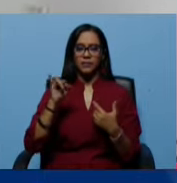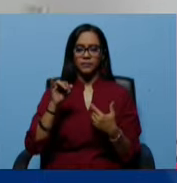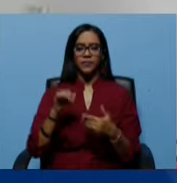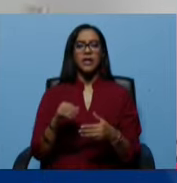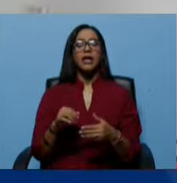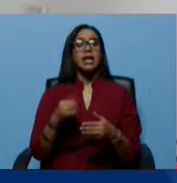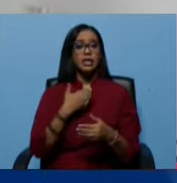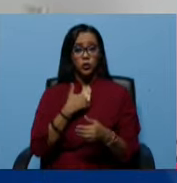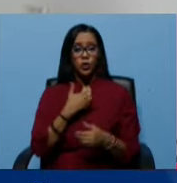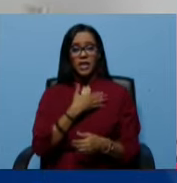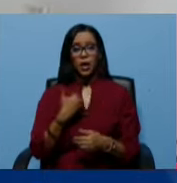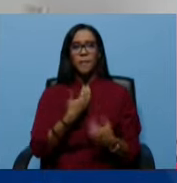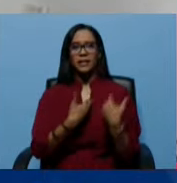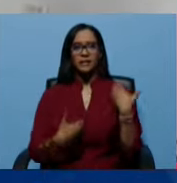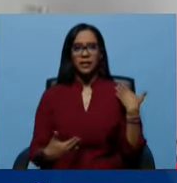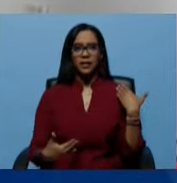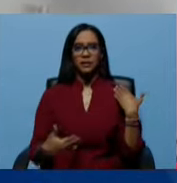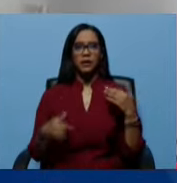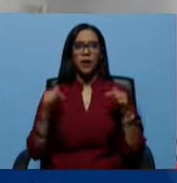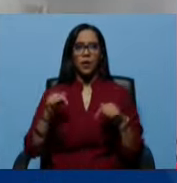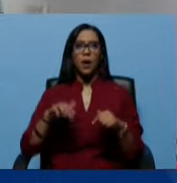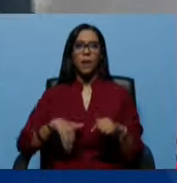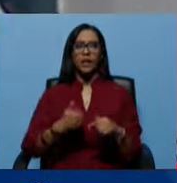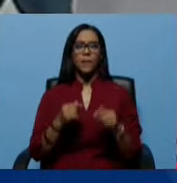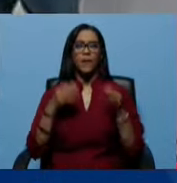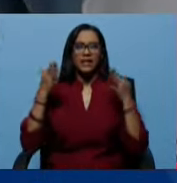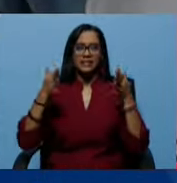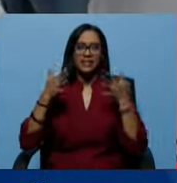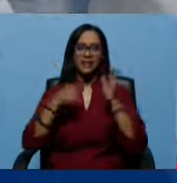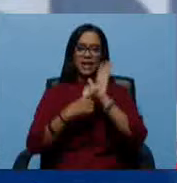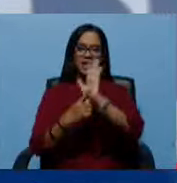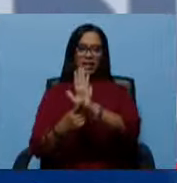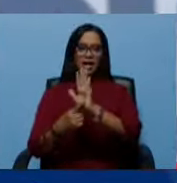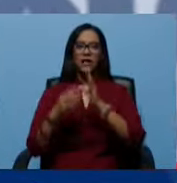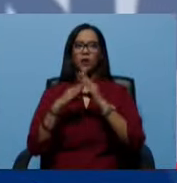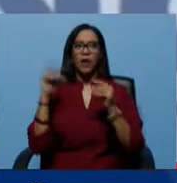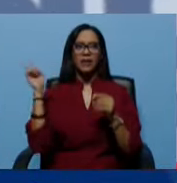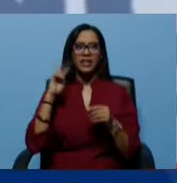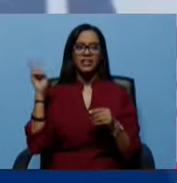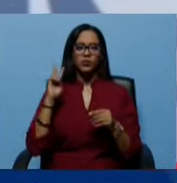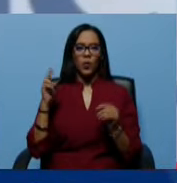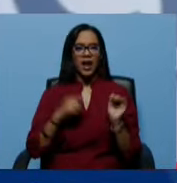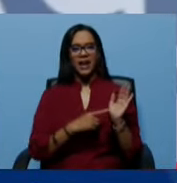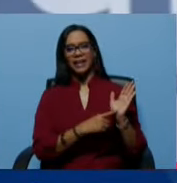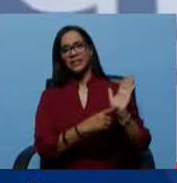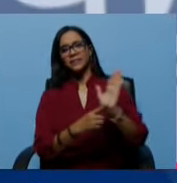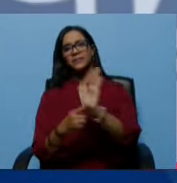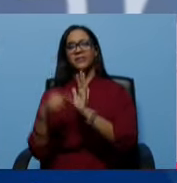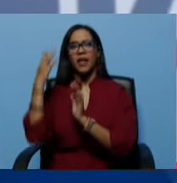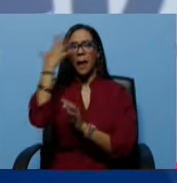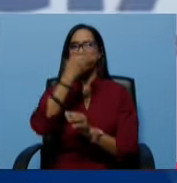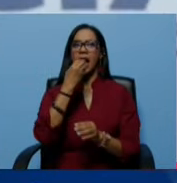ahora le podamos enseñar a toda Venezuela esta maravillosa